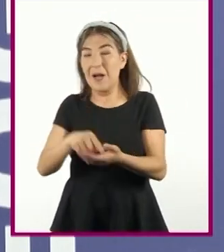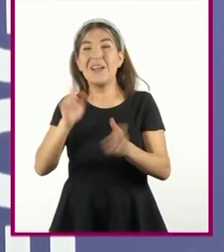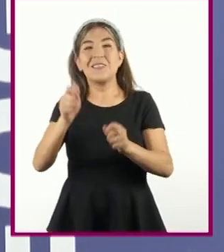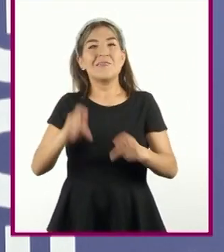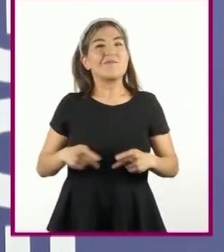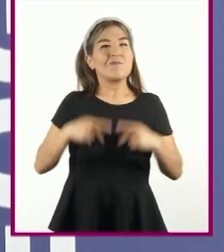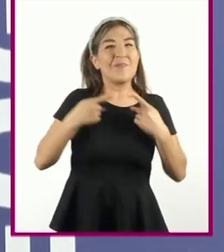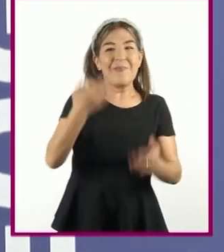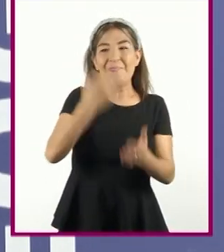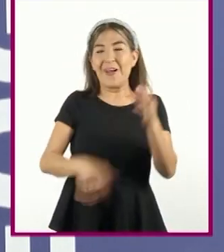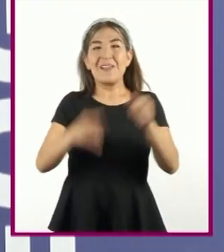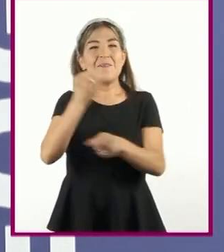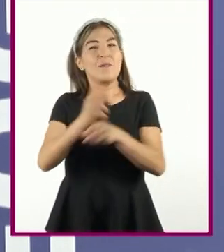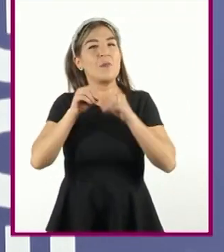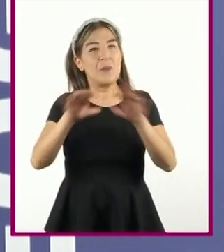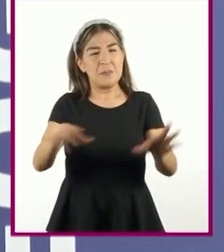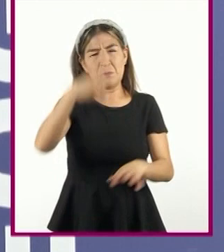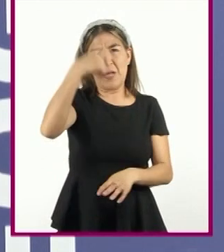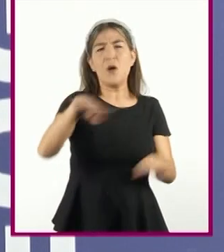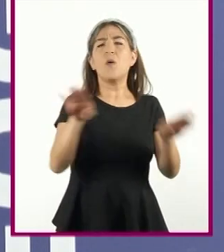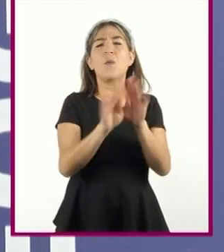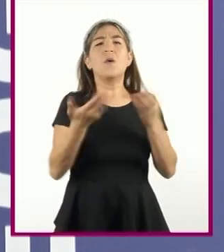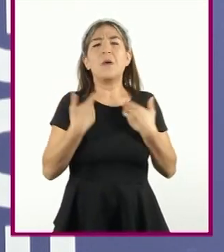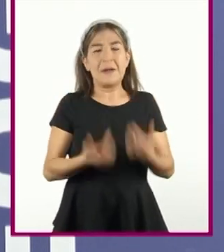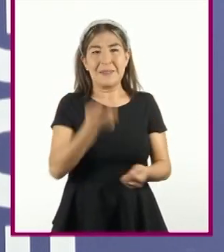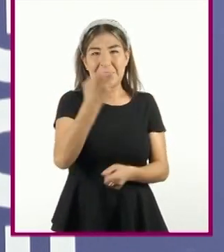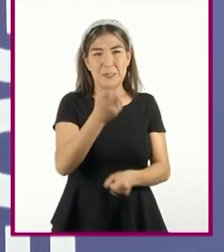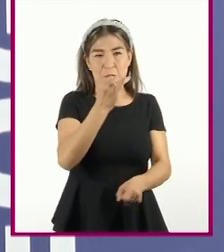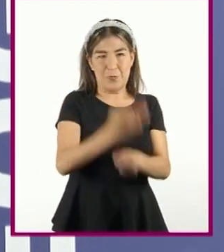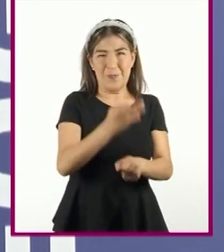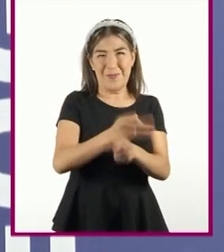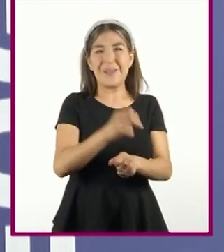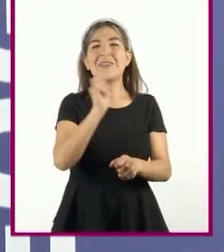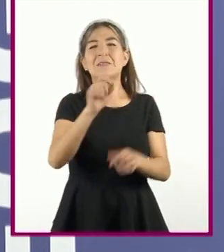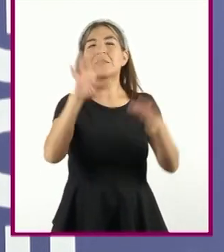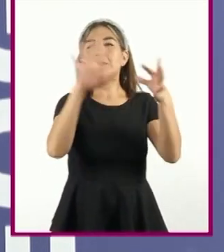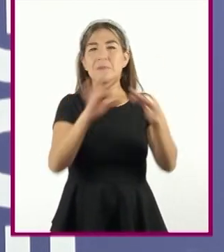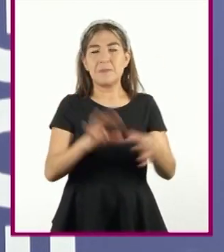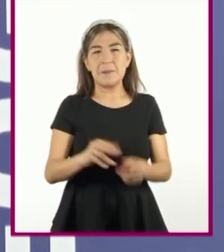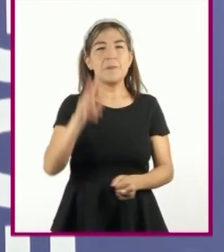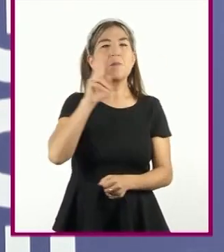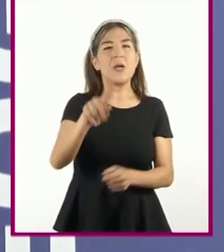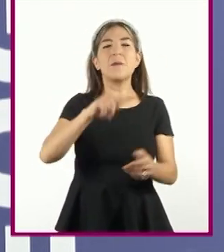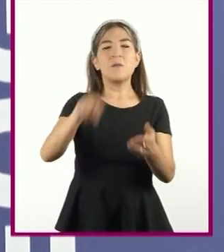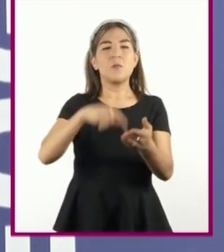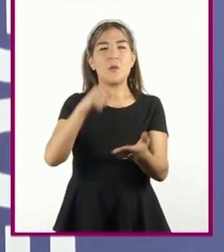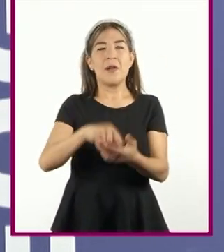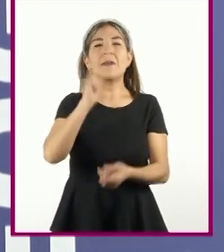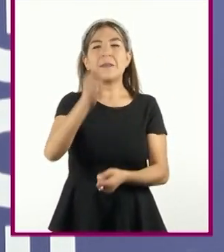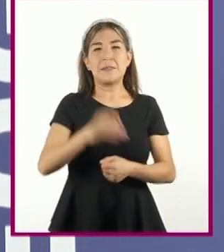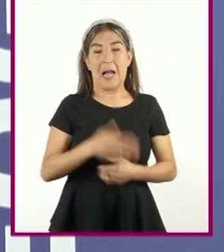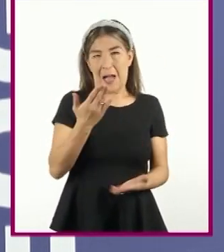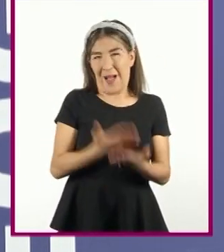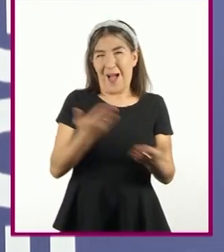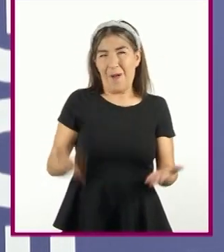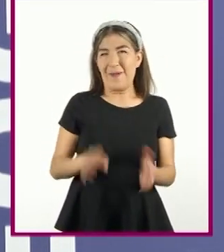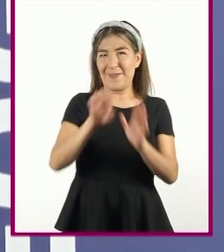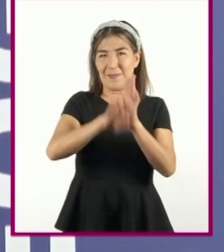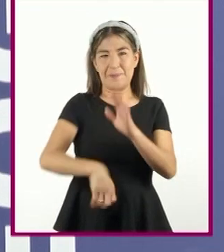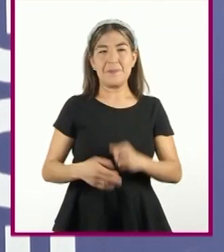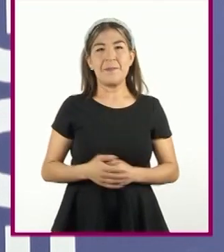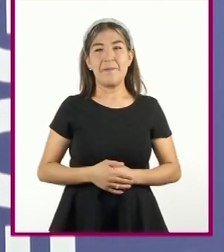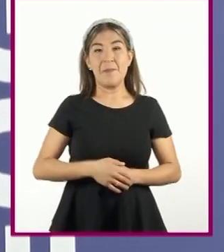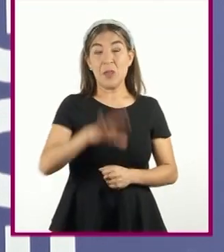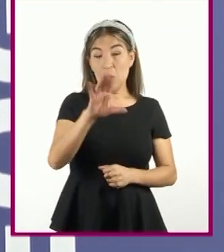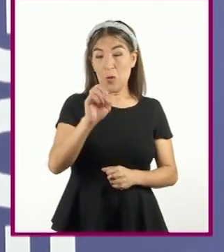población. Para comprender un poco más sobre estos términos, situémonos en las condiciones actuales, en las que